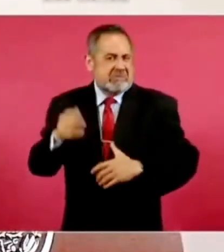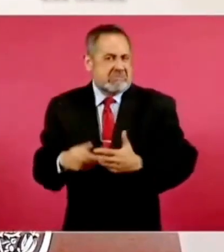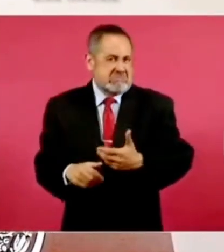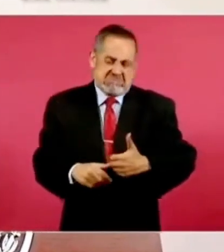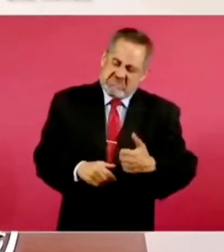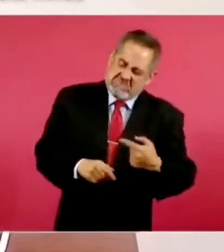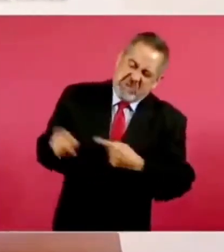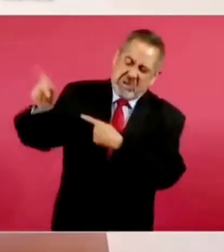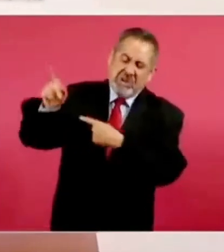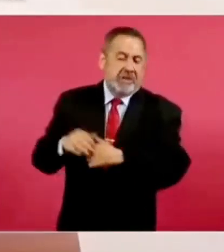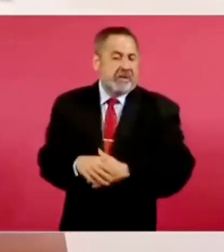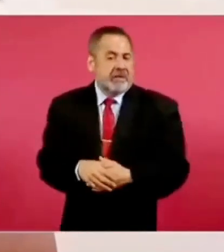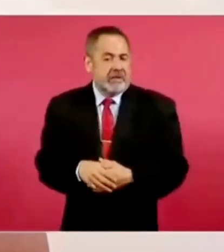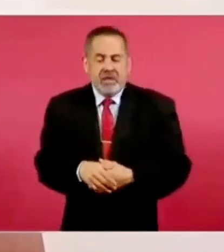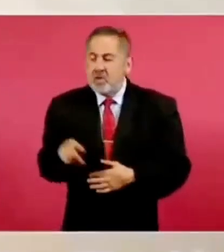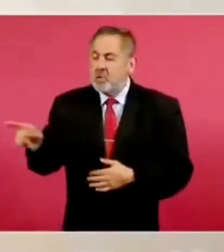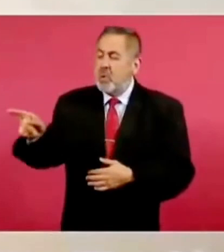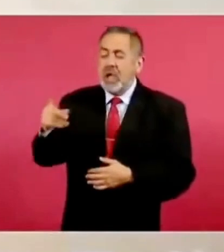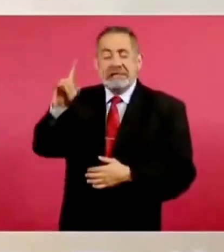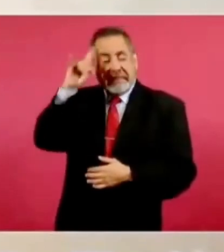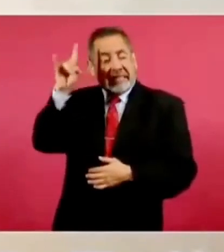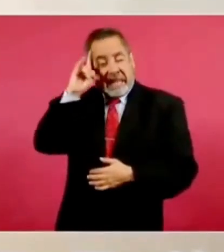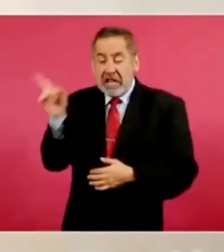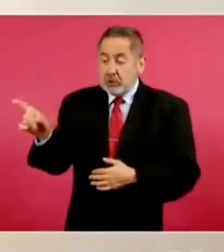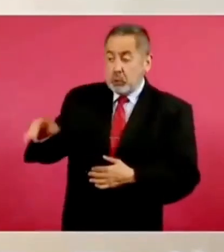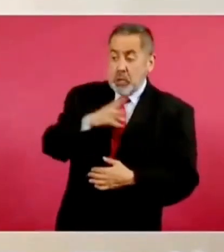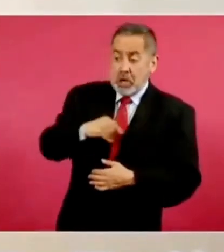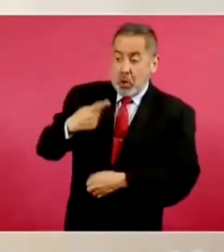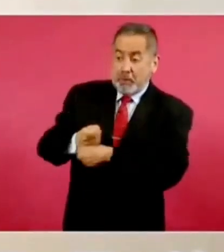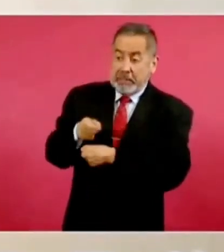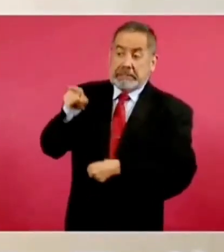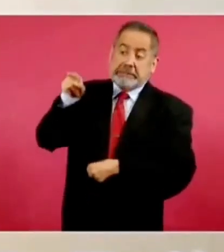primogénito de Satanás,